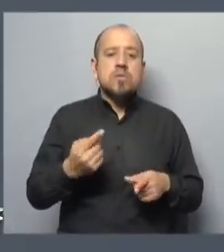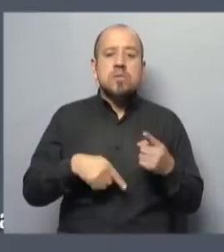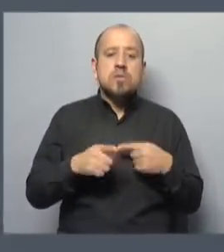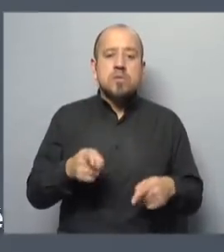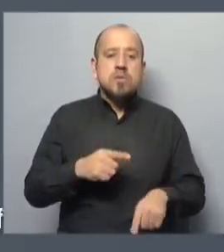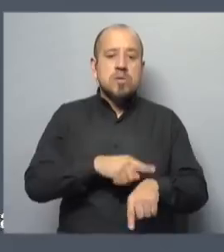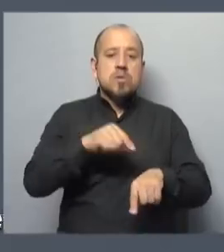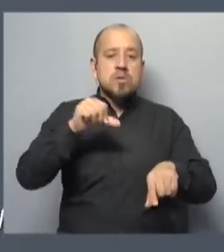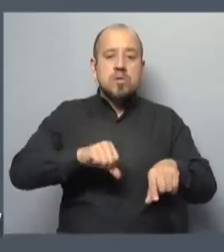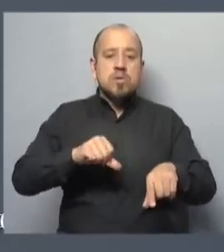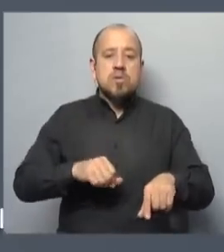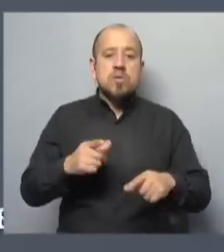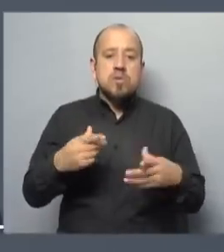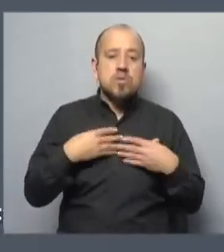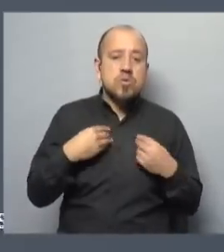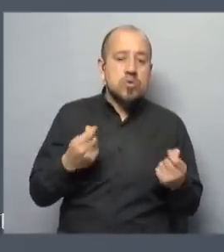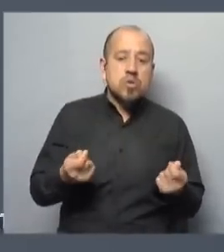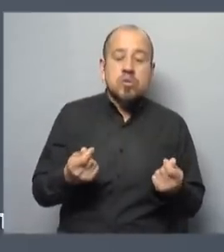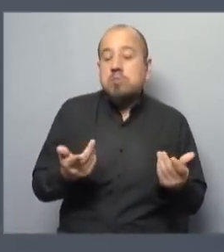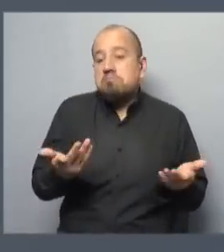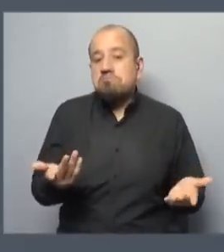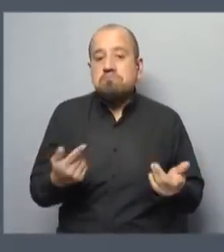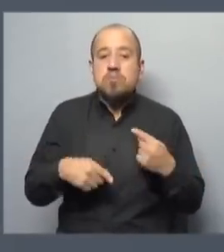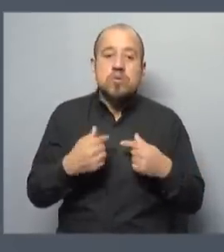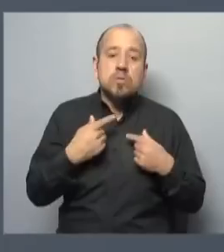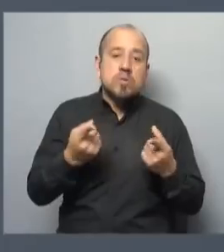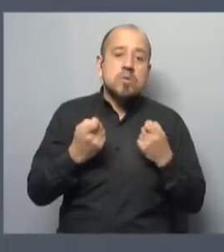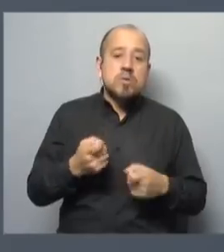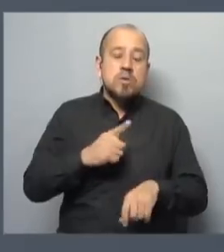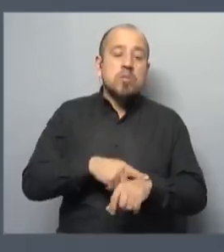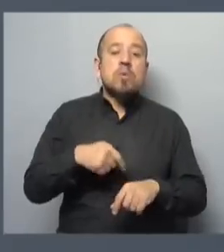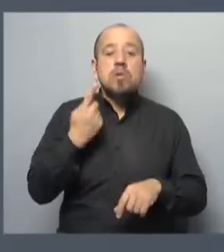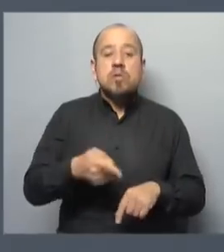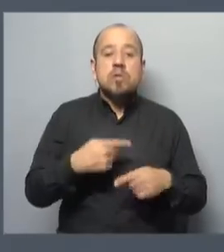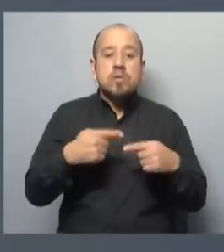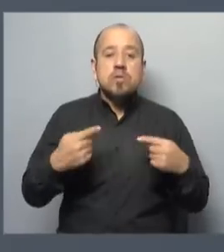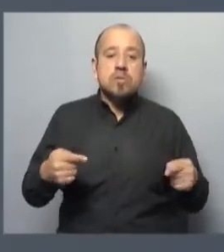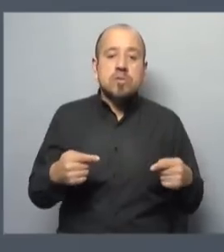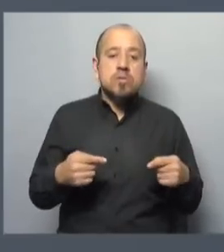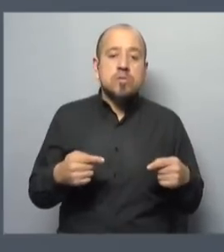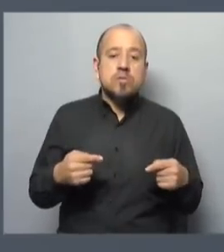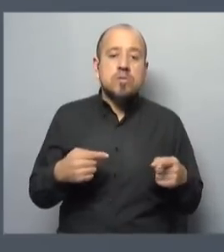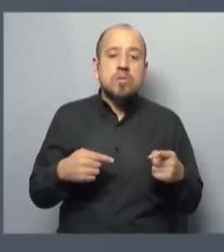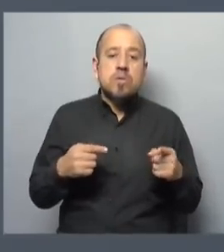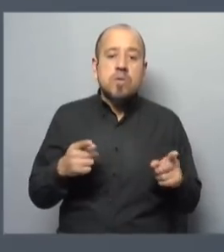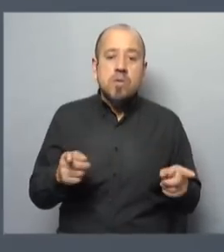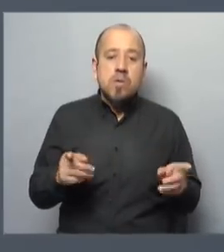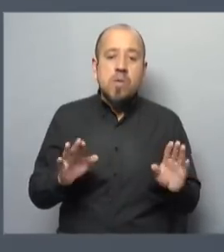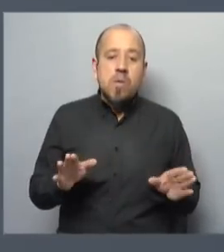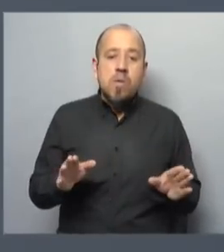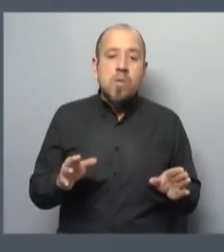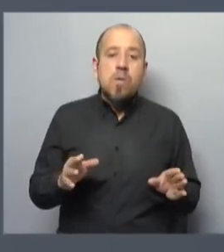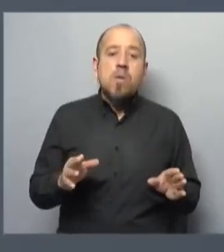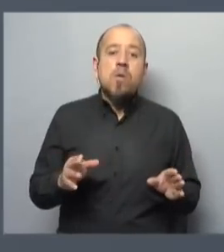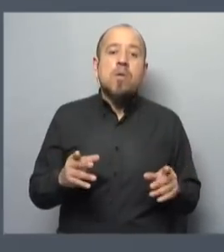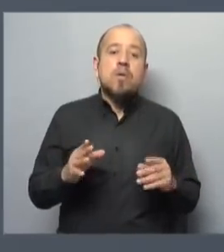me da tiempo y yo no lo siento hacerlo necesito tiempo para otras cosas y bueno y ojo que no profundice la medida